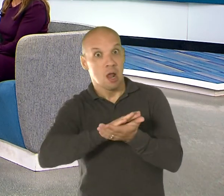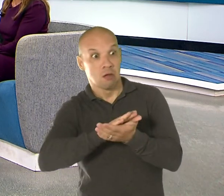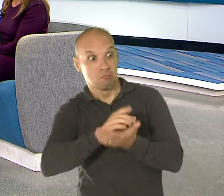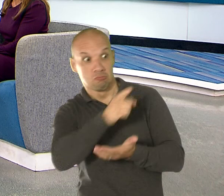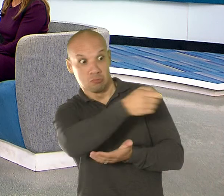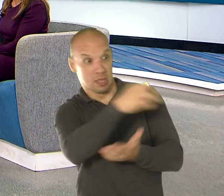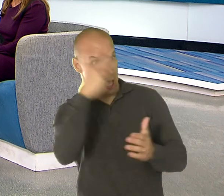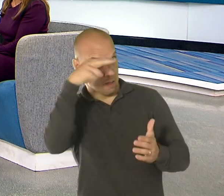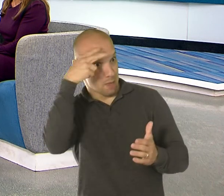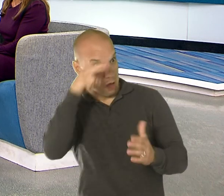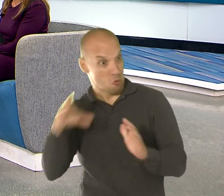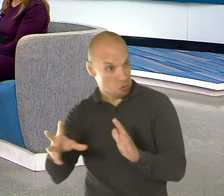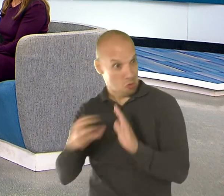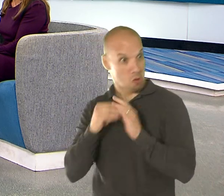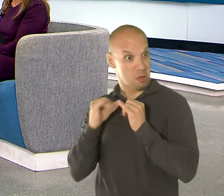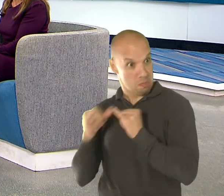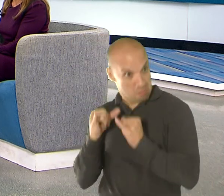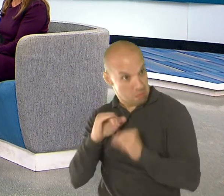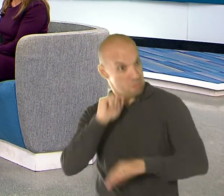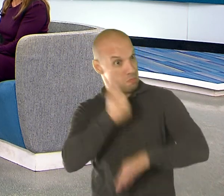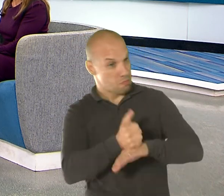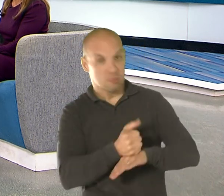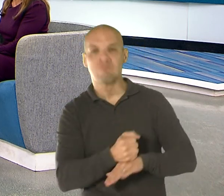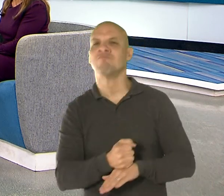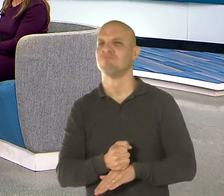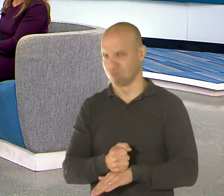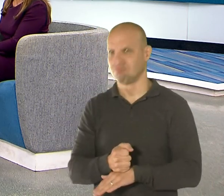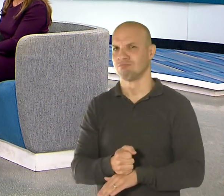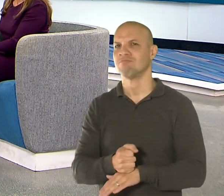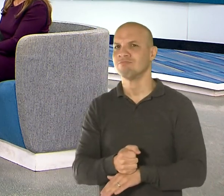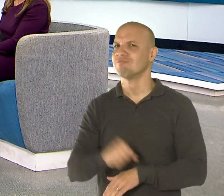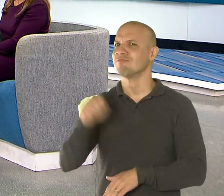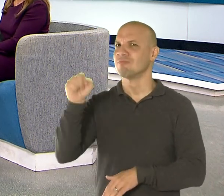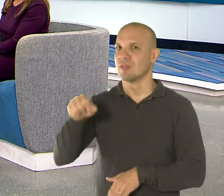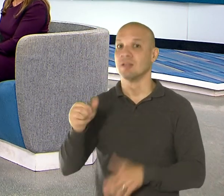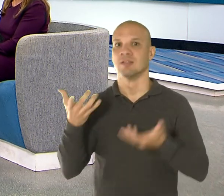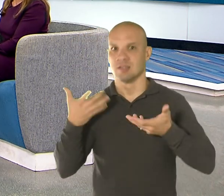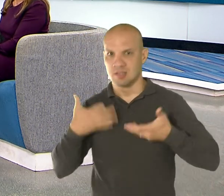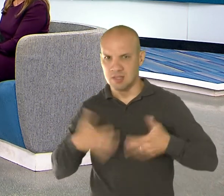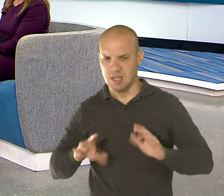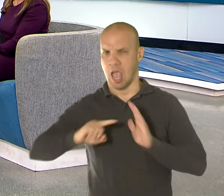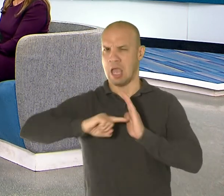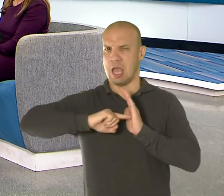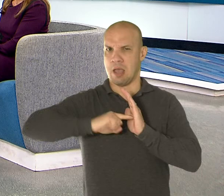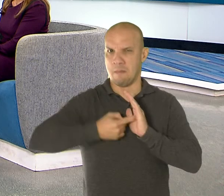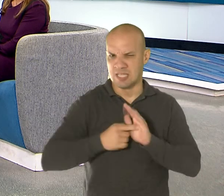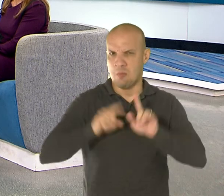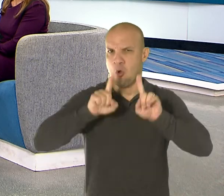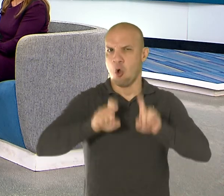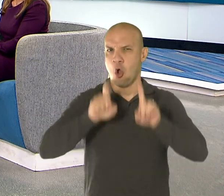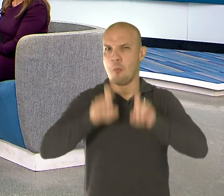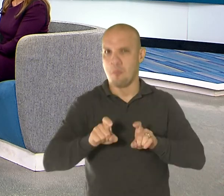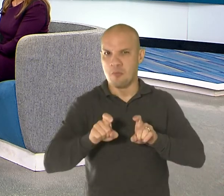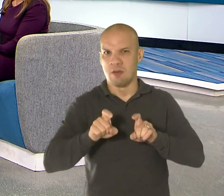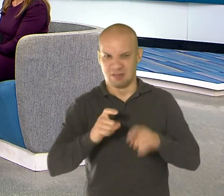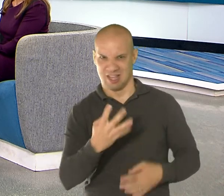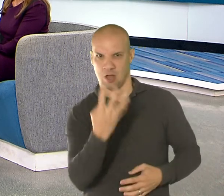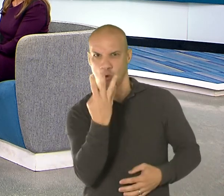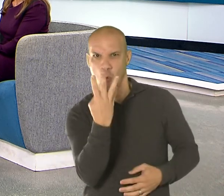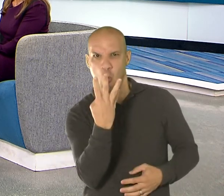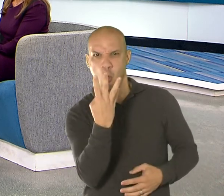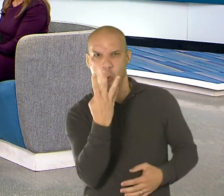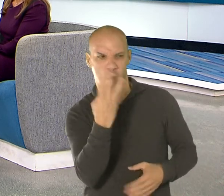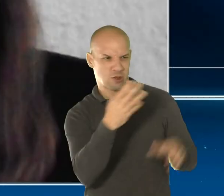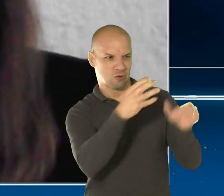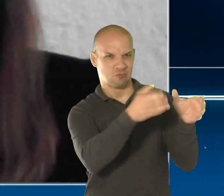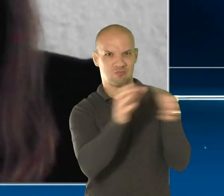doctora? Sí, sí, claro, claro. De hecho, ya hicimos una prueba piloto con cuatro módulos acá en